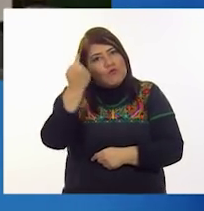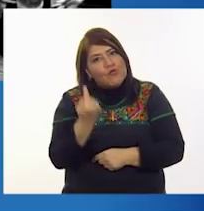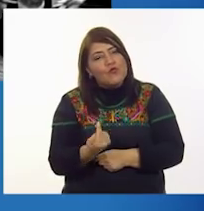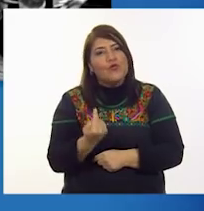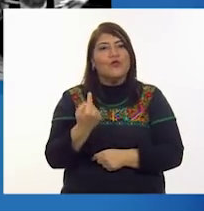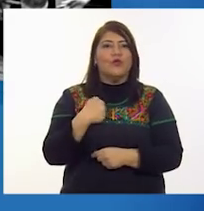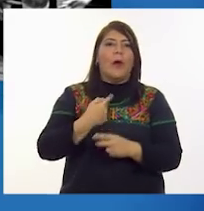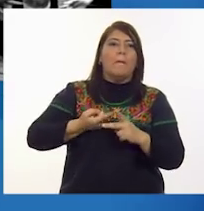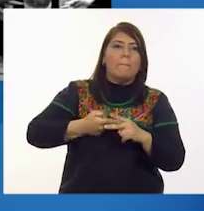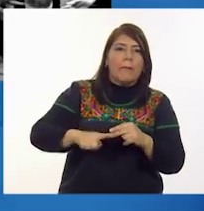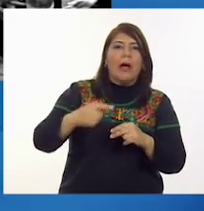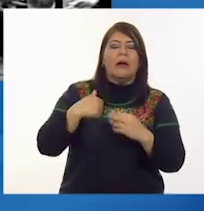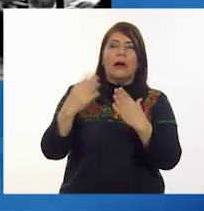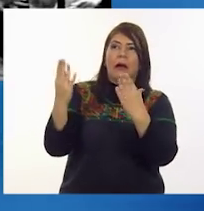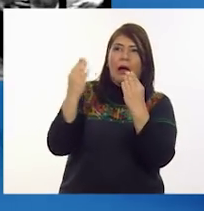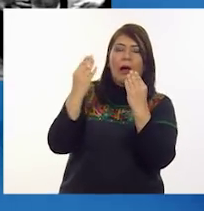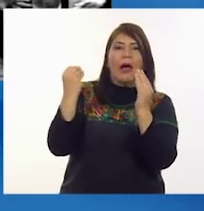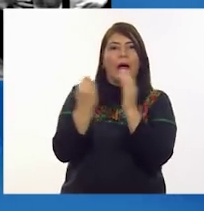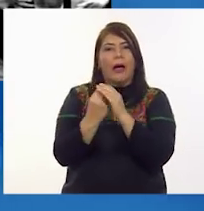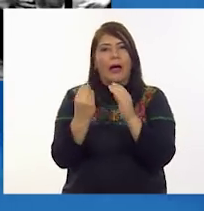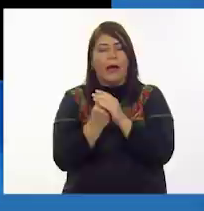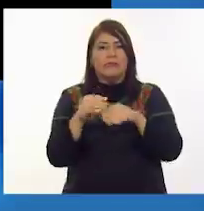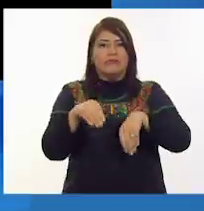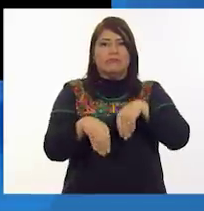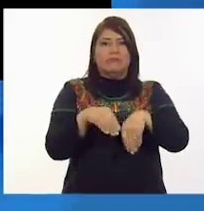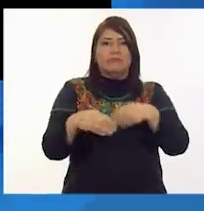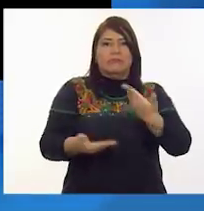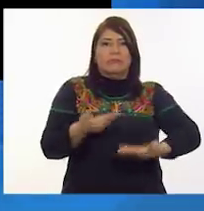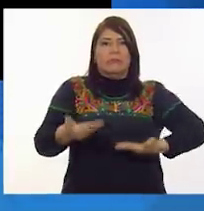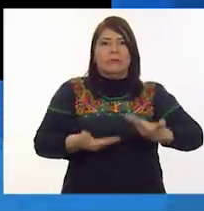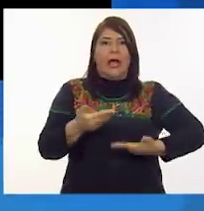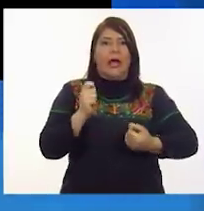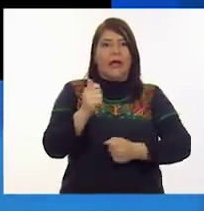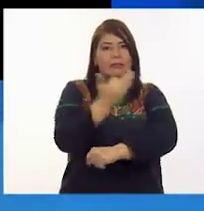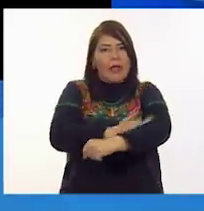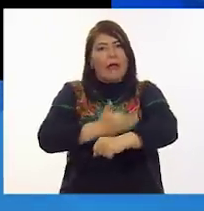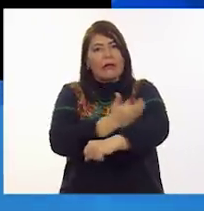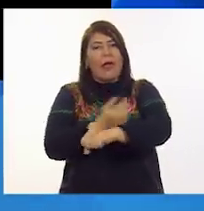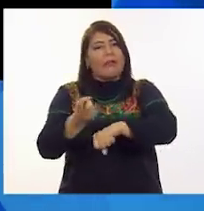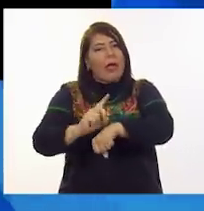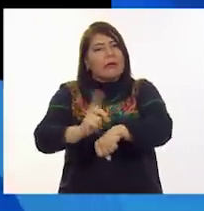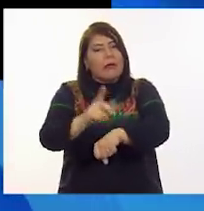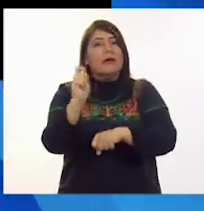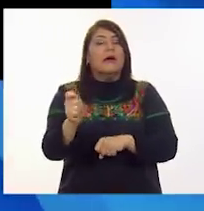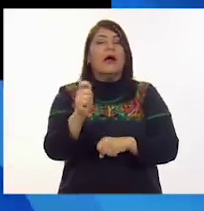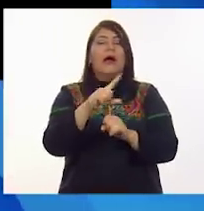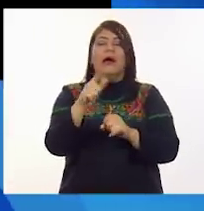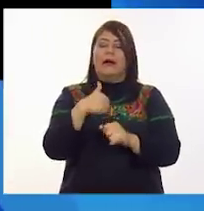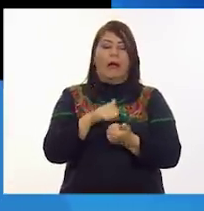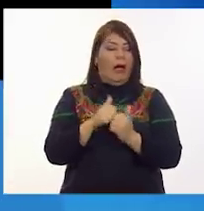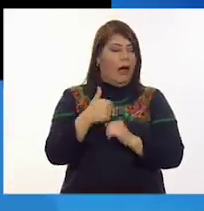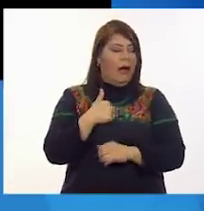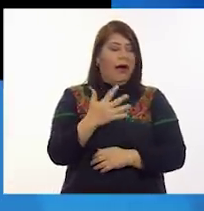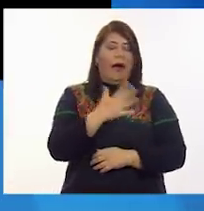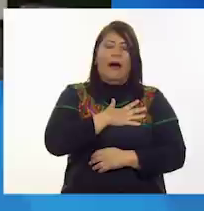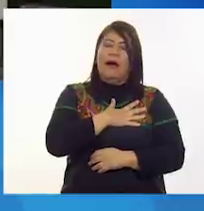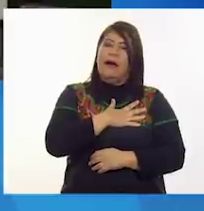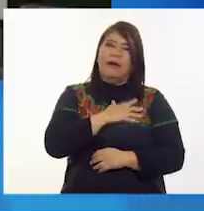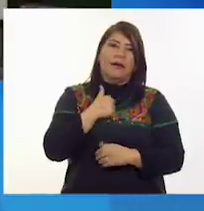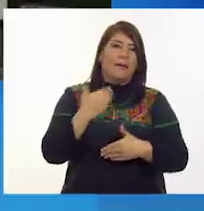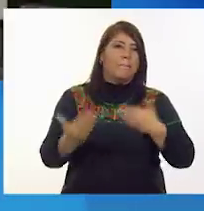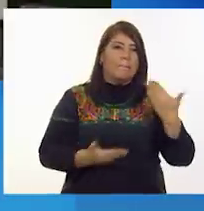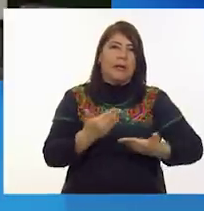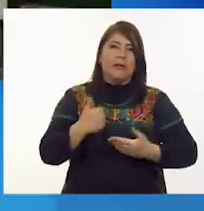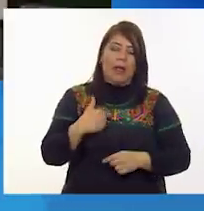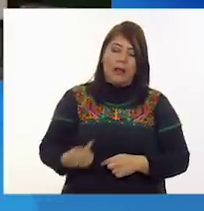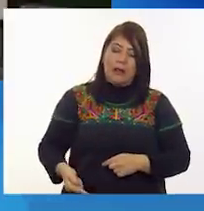mi carrera, en tomar clases de ballet en las tardes. Y ahí fue donde realmente me di cuenta del amor que sentía por la danza.